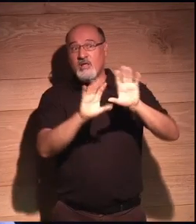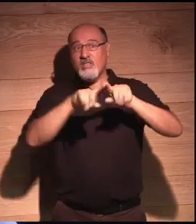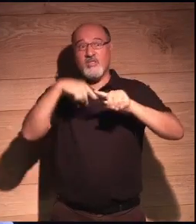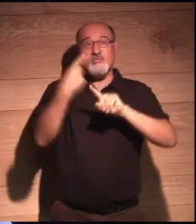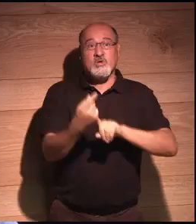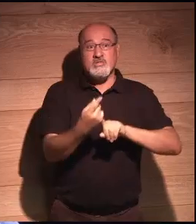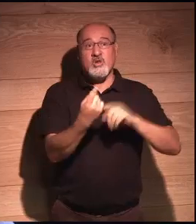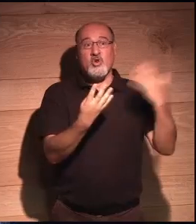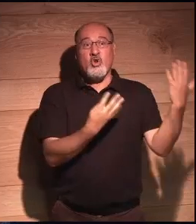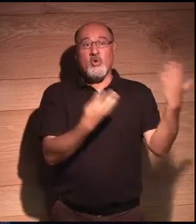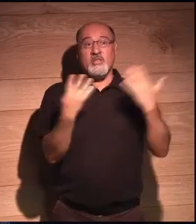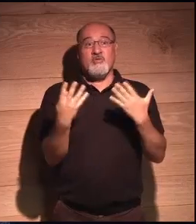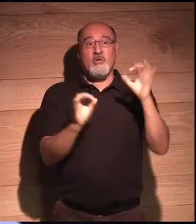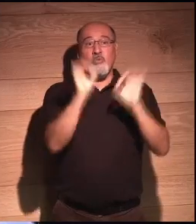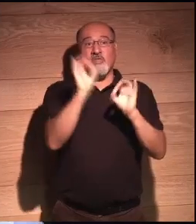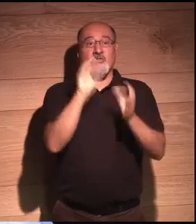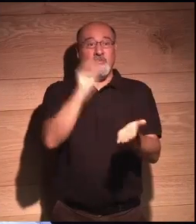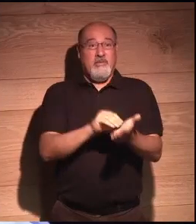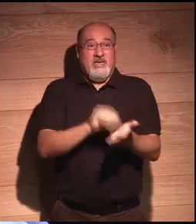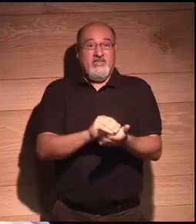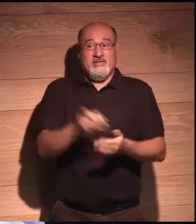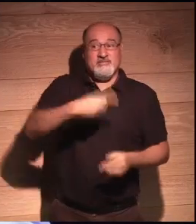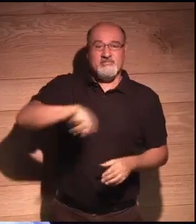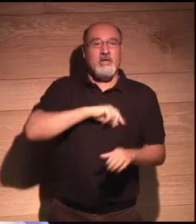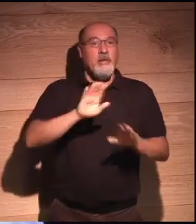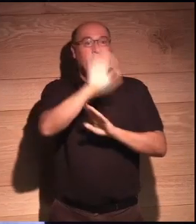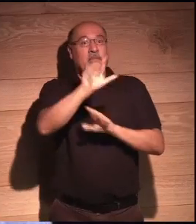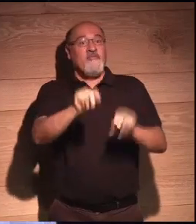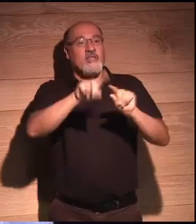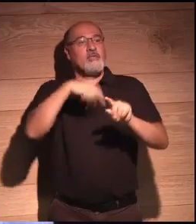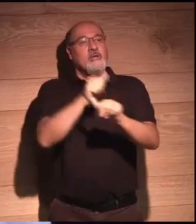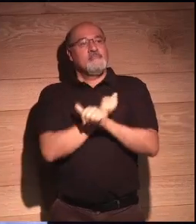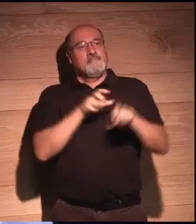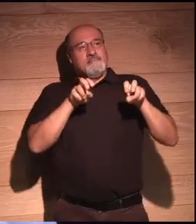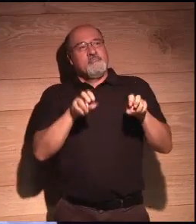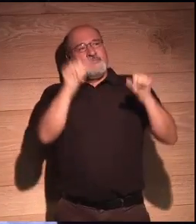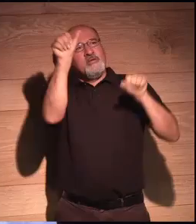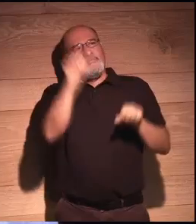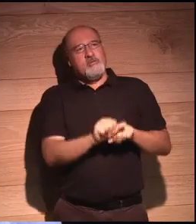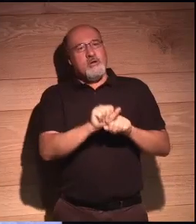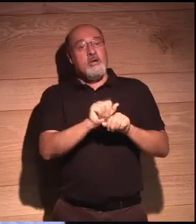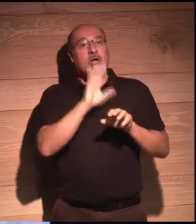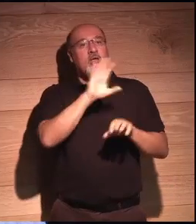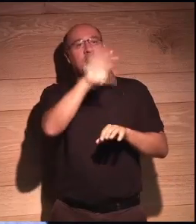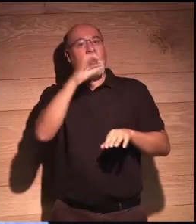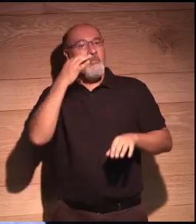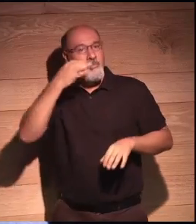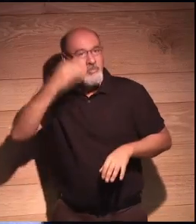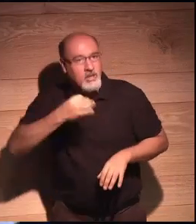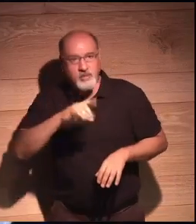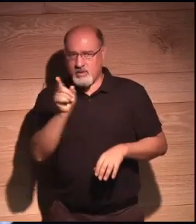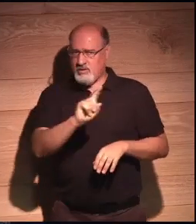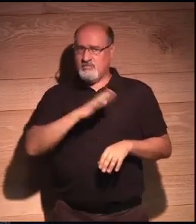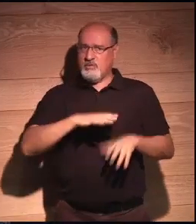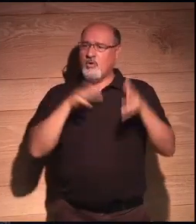de las veces que vemos películas, nadie se queda a ver los créditos y entiendes ese falso documental como verdadero, pero